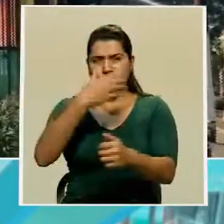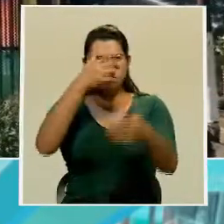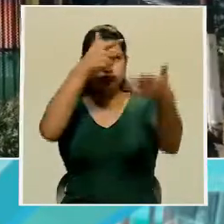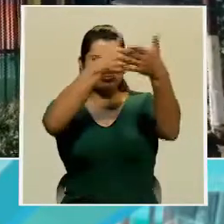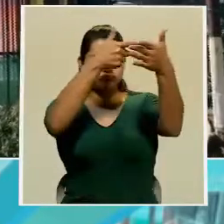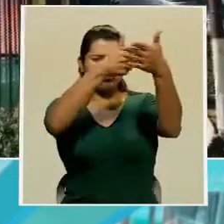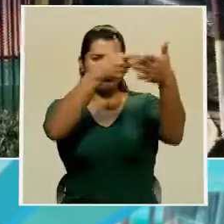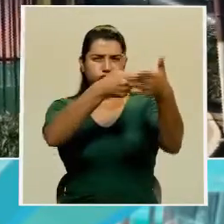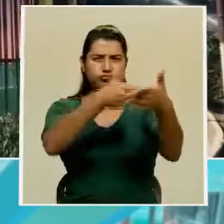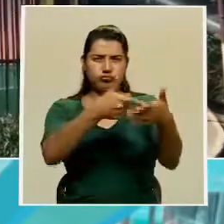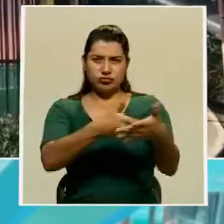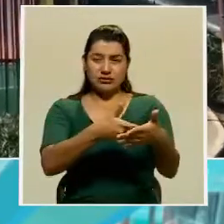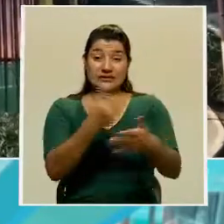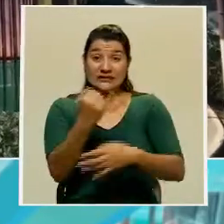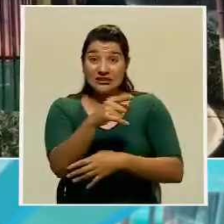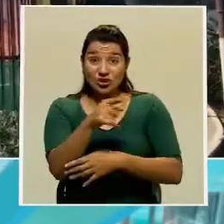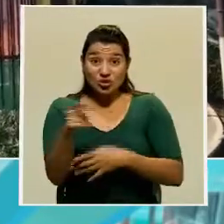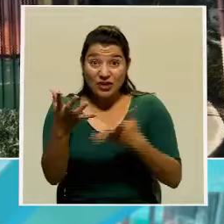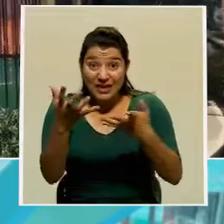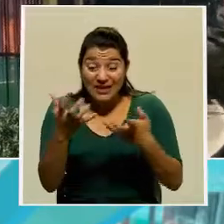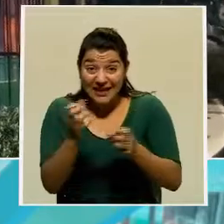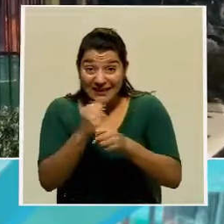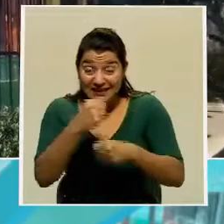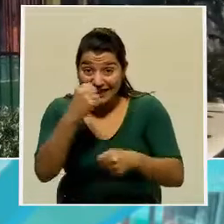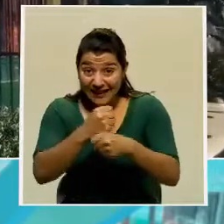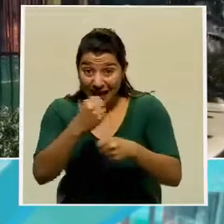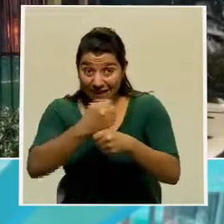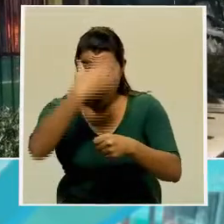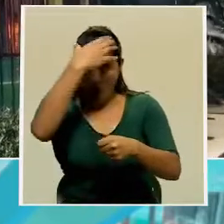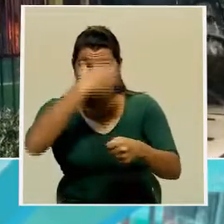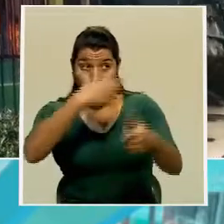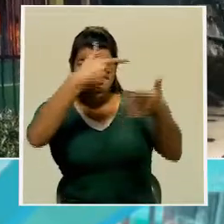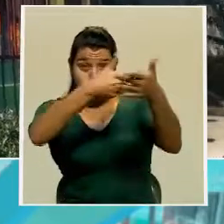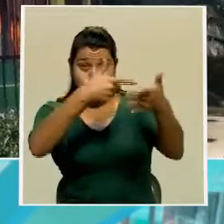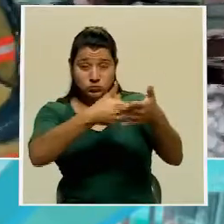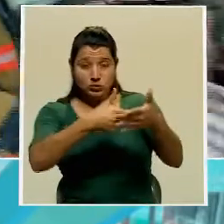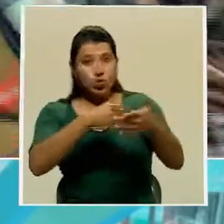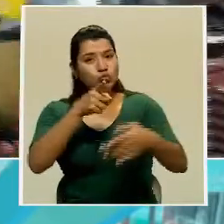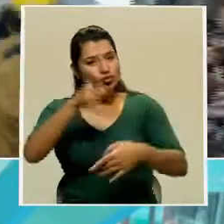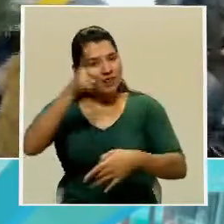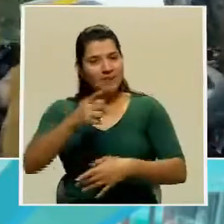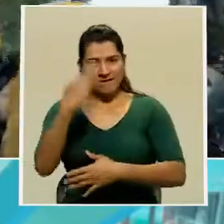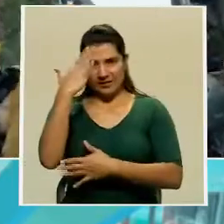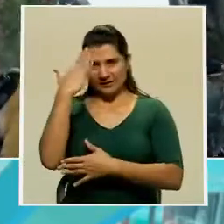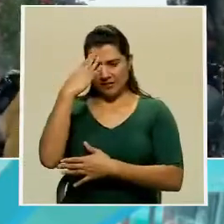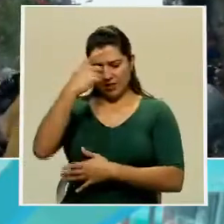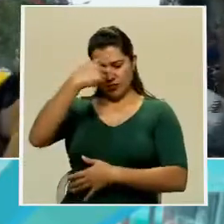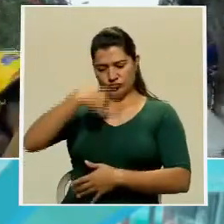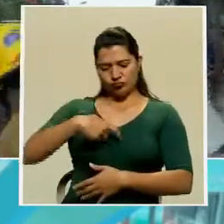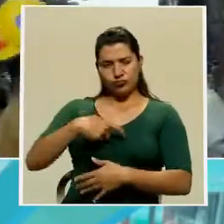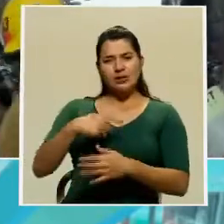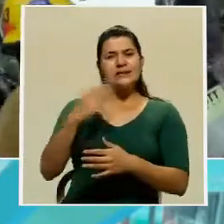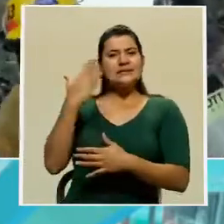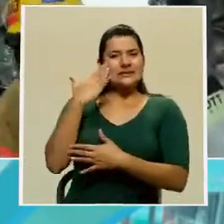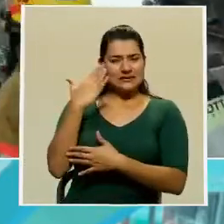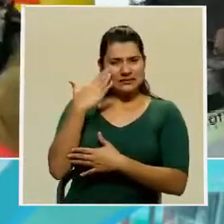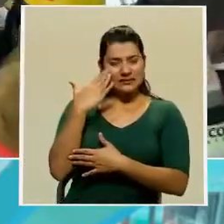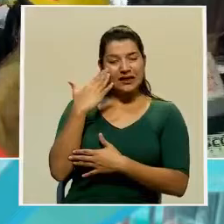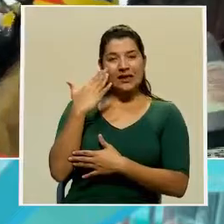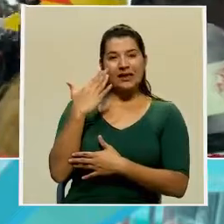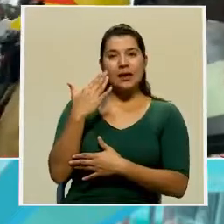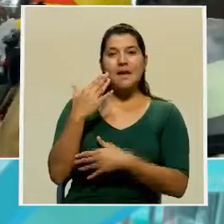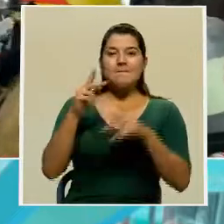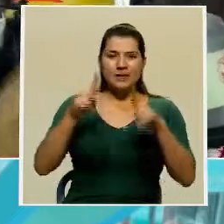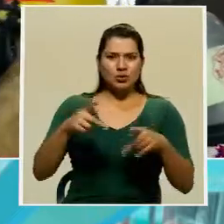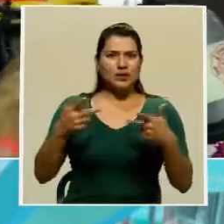vamos a hacer un trabajo de soldadura que sea por personal capacitado, preparado en un colegio técnico al menos, dado